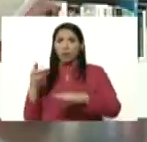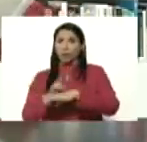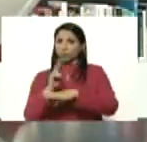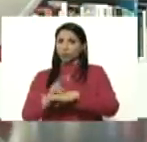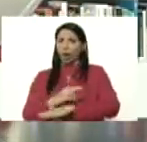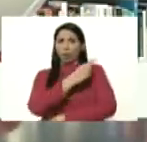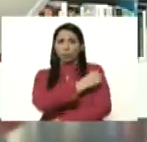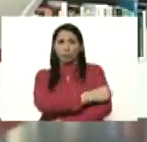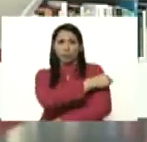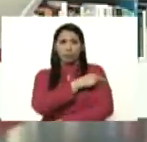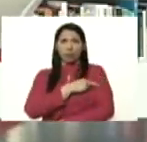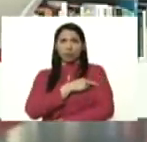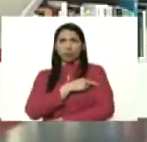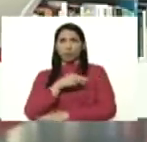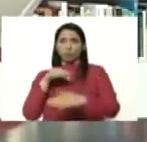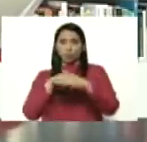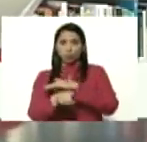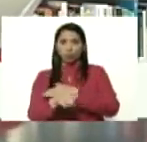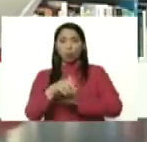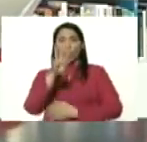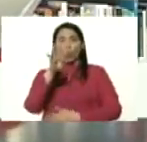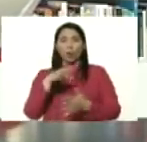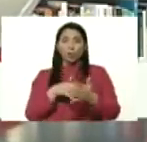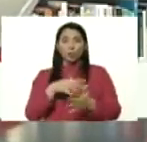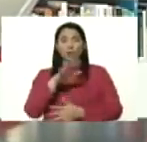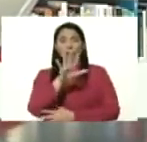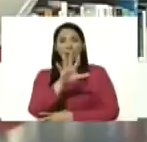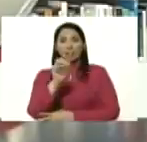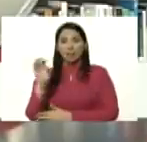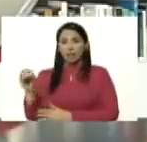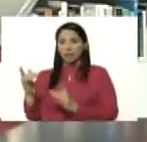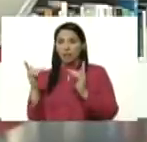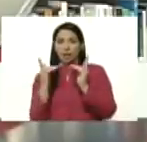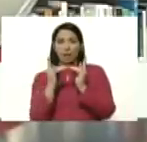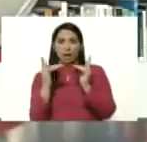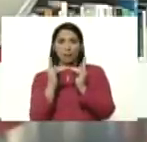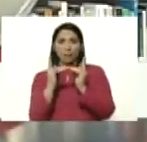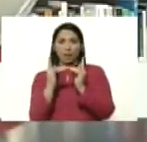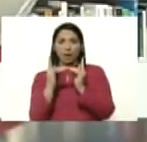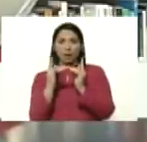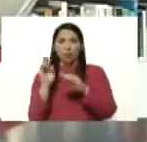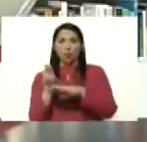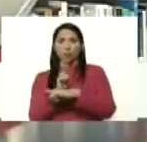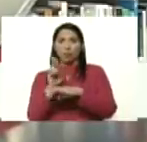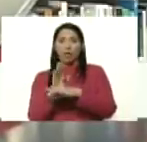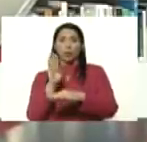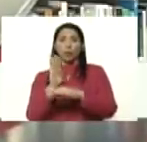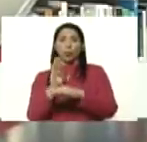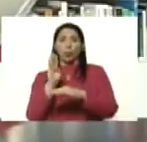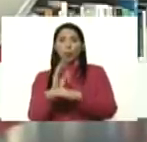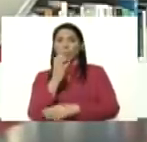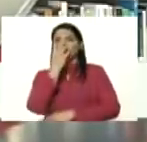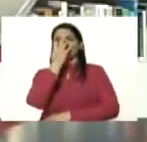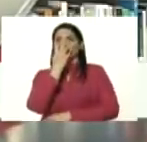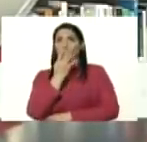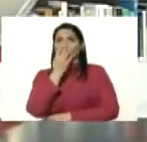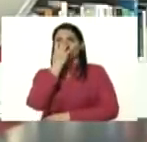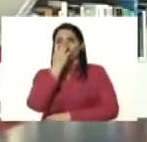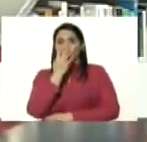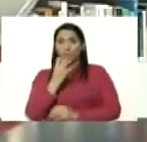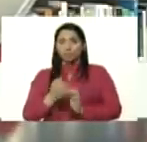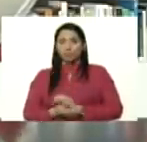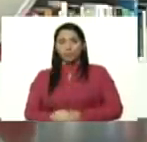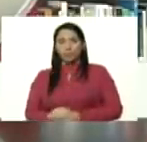óptima. Tenemos 4.500 camas de unidades de cuidados intensivos, de UCIs.